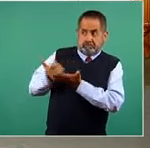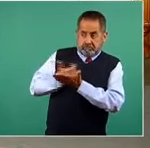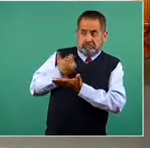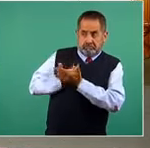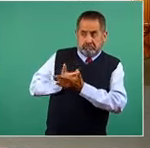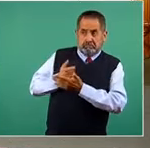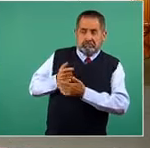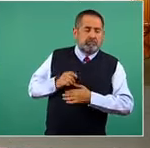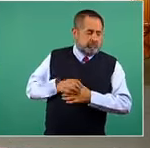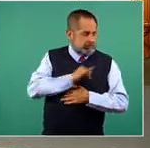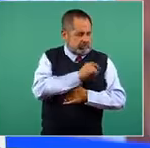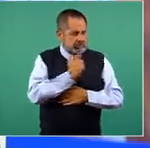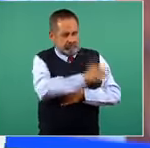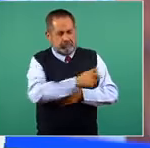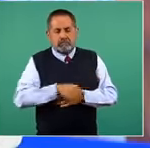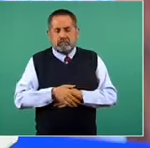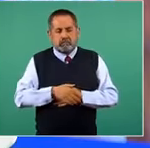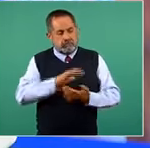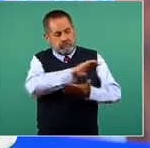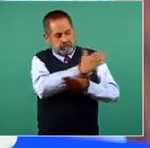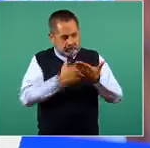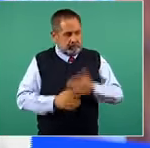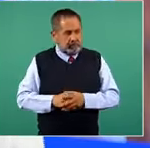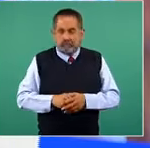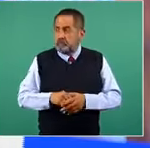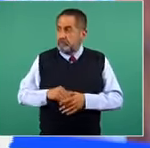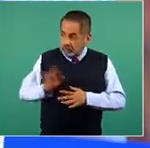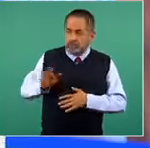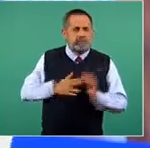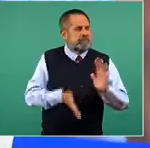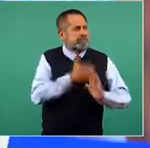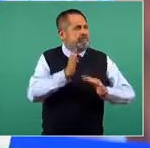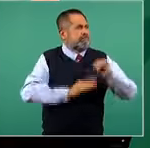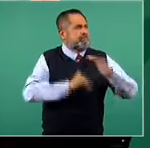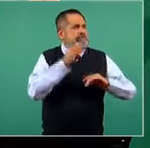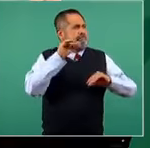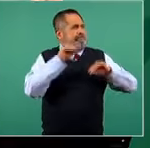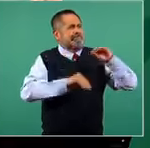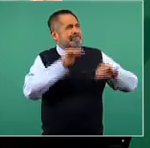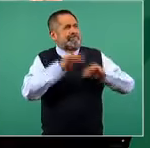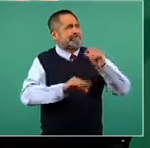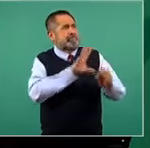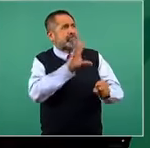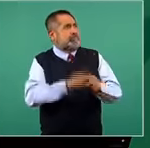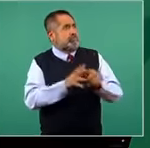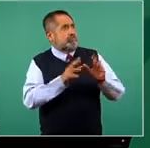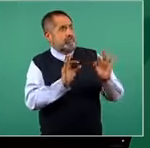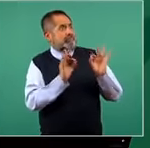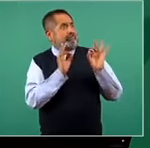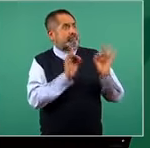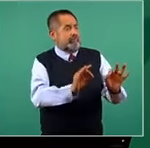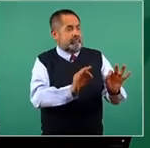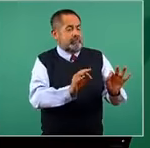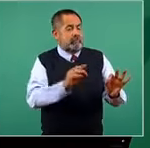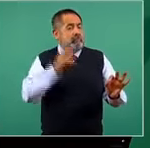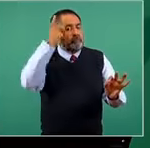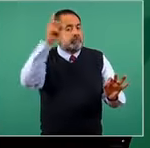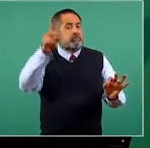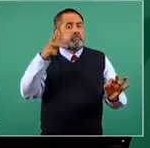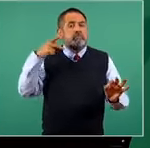se les paga una renta, construyen el hospital, lo equipan por completo, pero el hospital no es propiedad de la